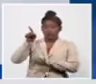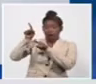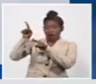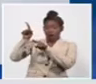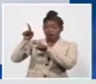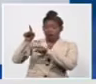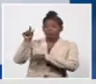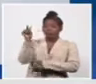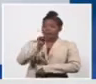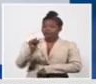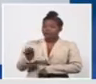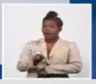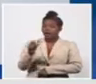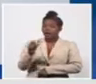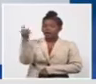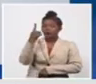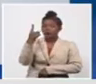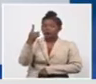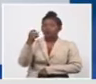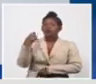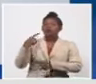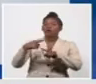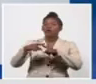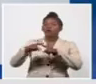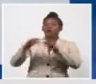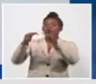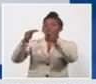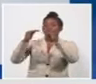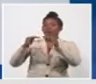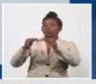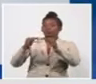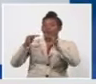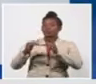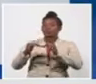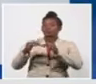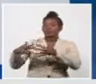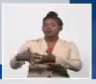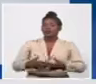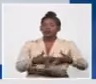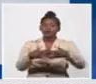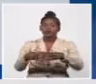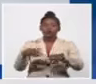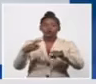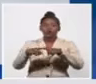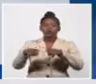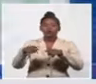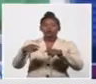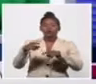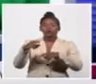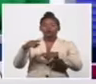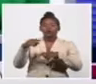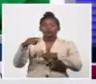un ganés, una norteamericana, un indio, un libanés,